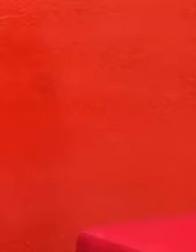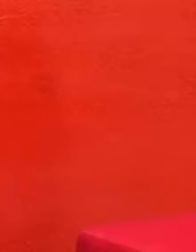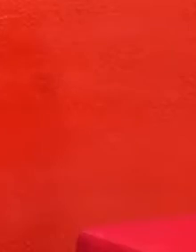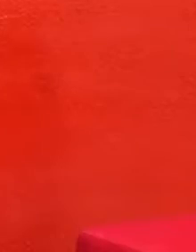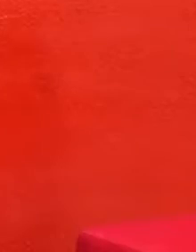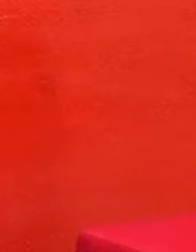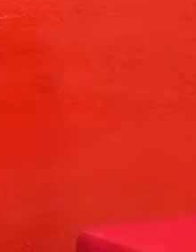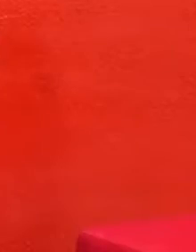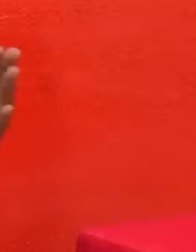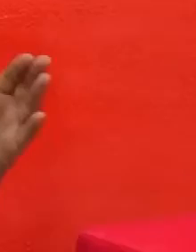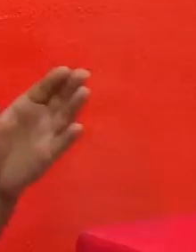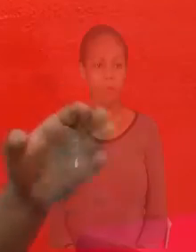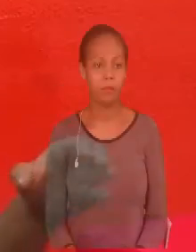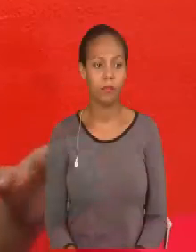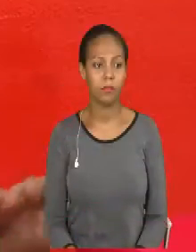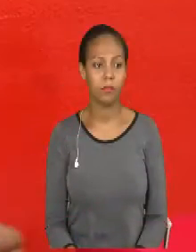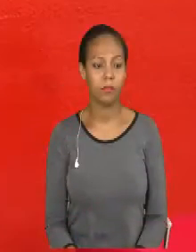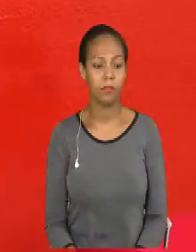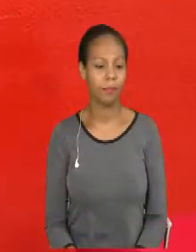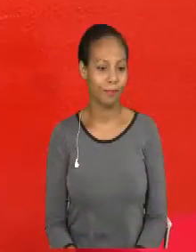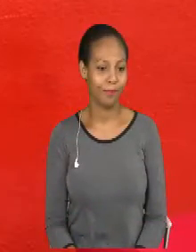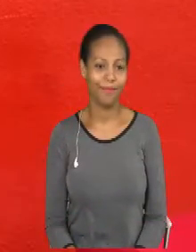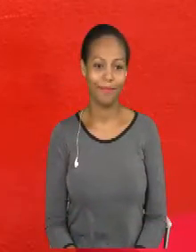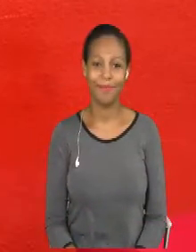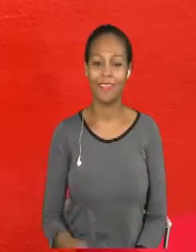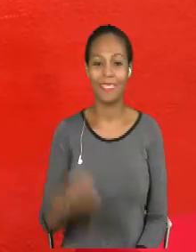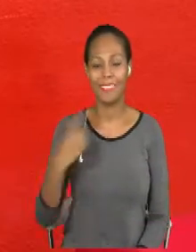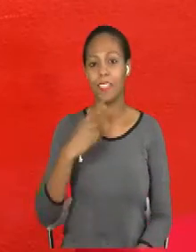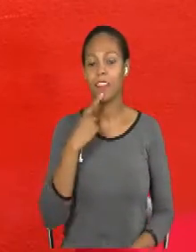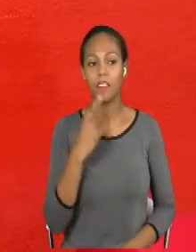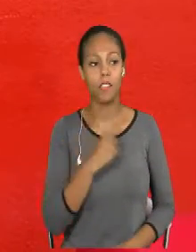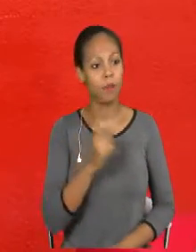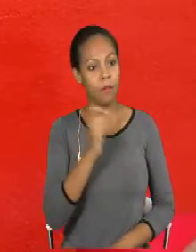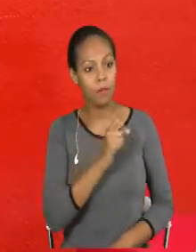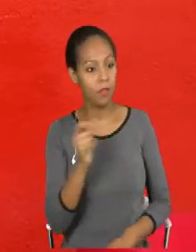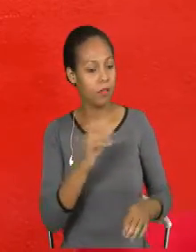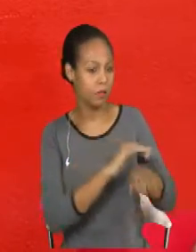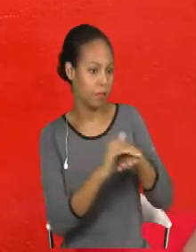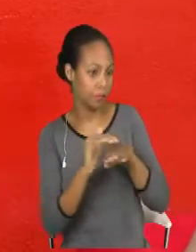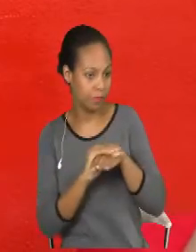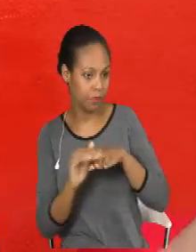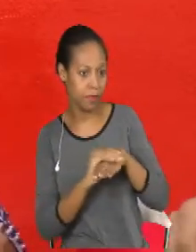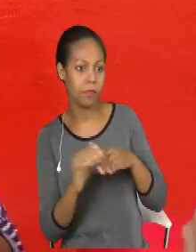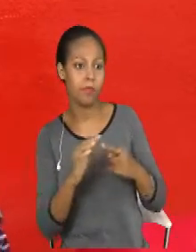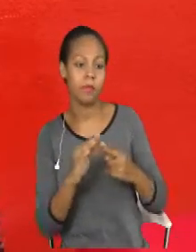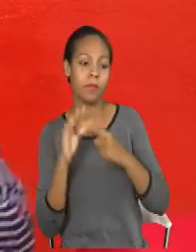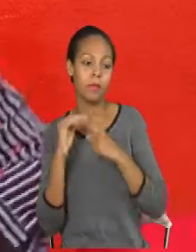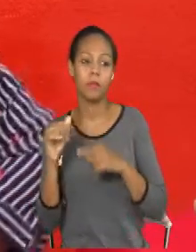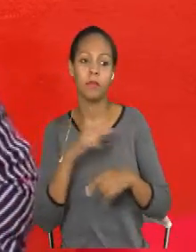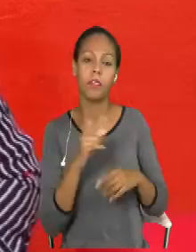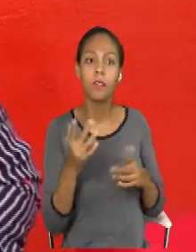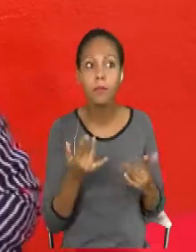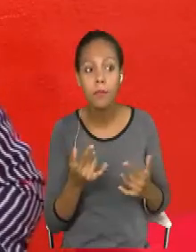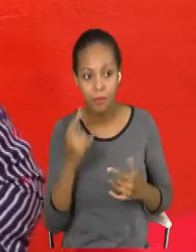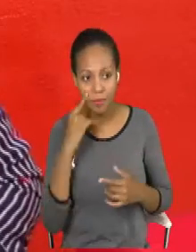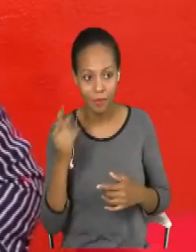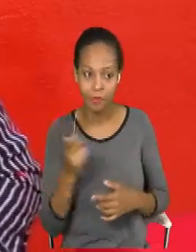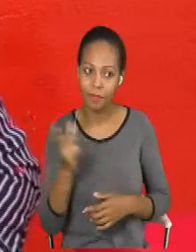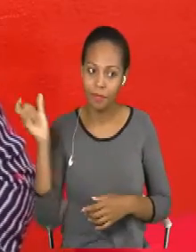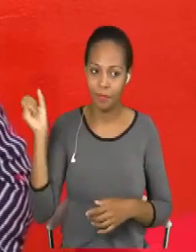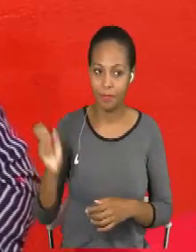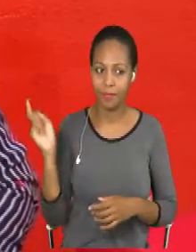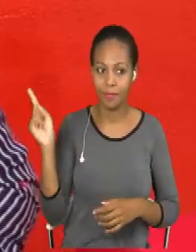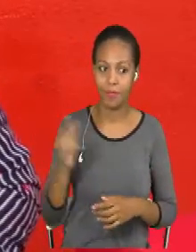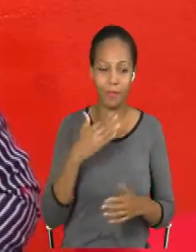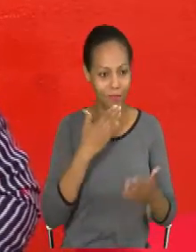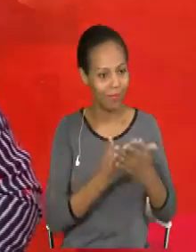Bueno, y como les decía, nosotros venimos con muchos invitados especiales. Continuamos, ustedes esperaron y aquí estoy como invitado especial. Buenos